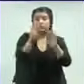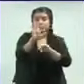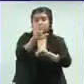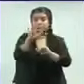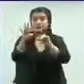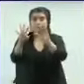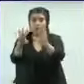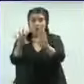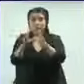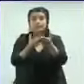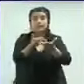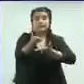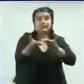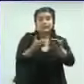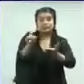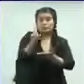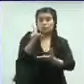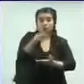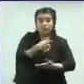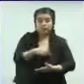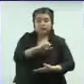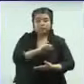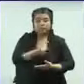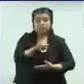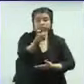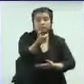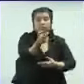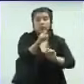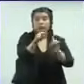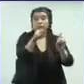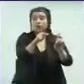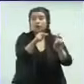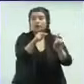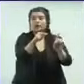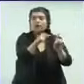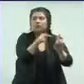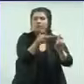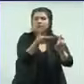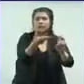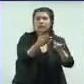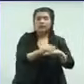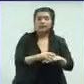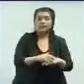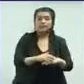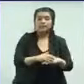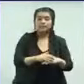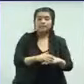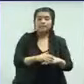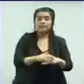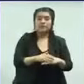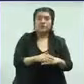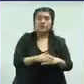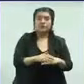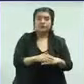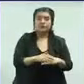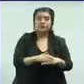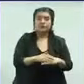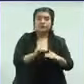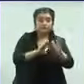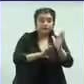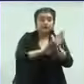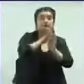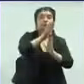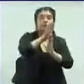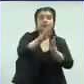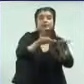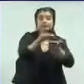132.091.859 de servicios no personales, en su mayoría orientados hacia el desarrollo de